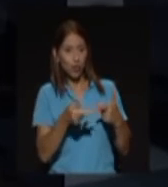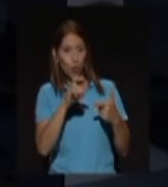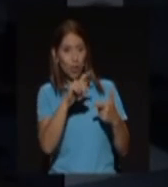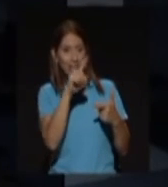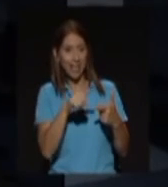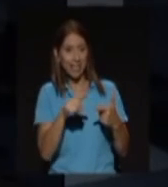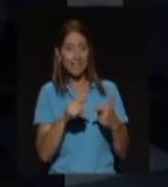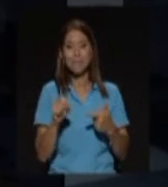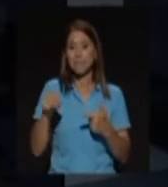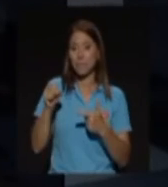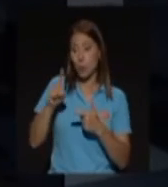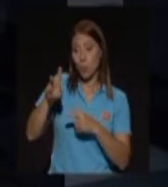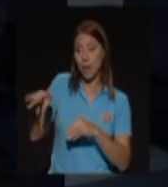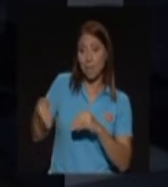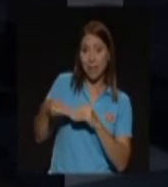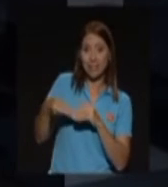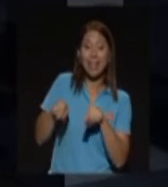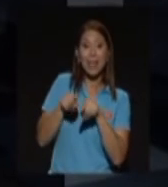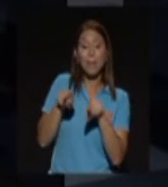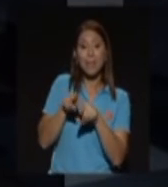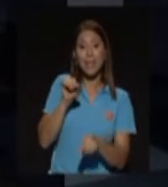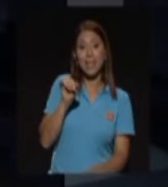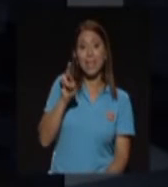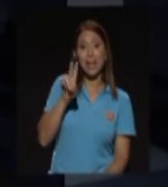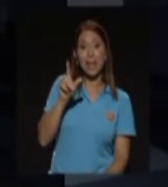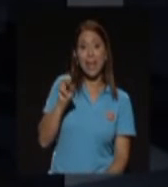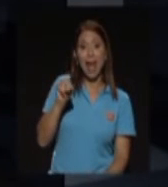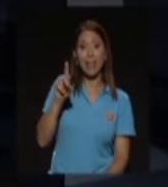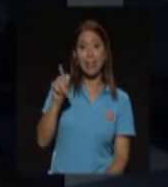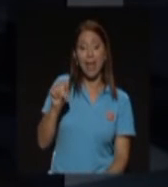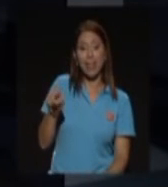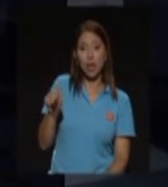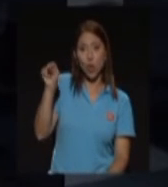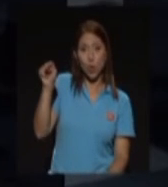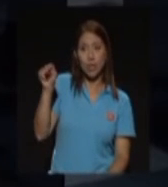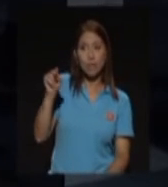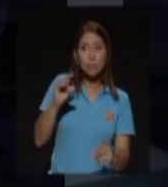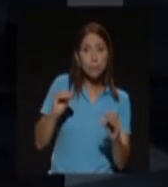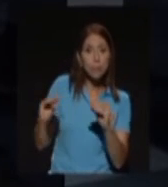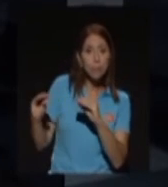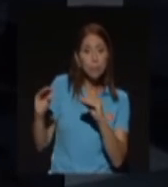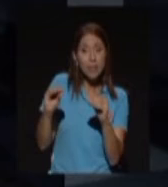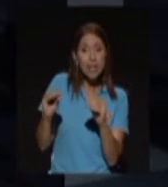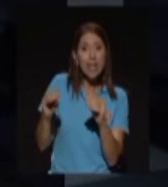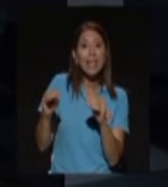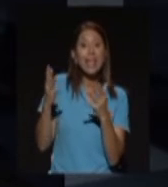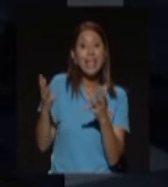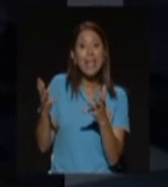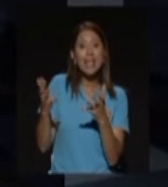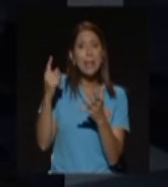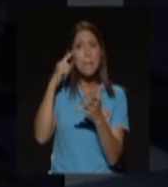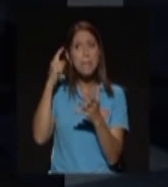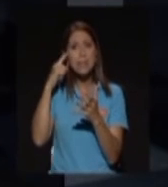nota, también hay voces dentro de Irlanda del Norte que se están planteando formar parte de Irlanda y no